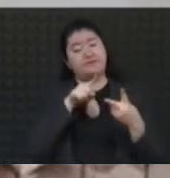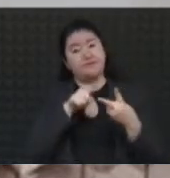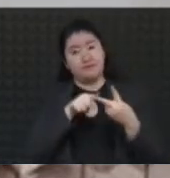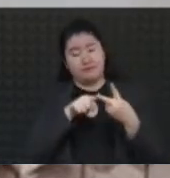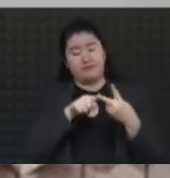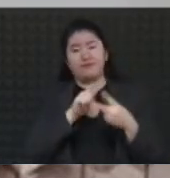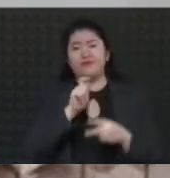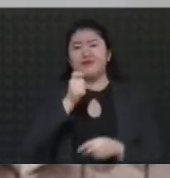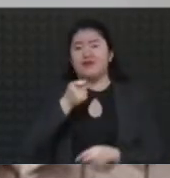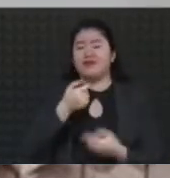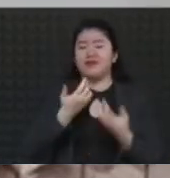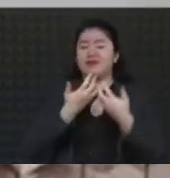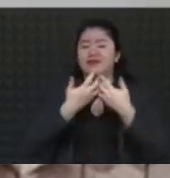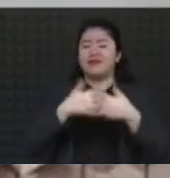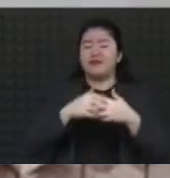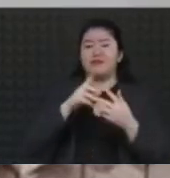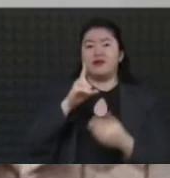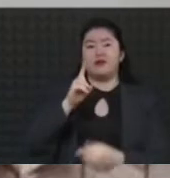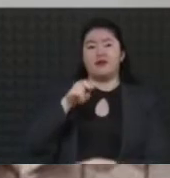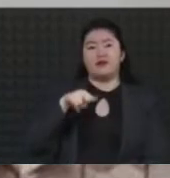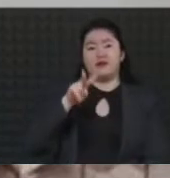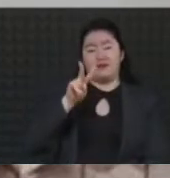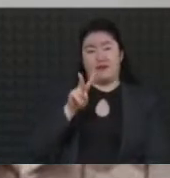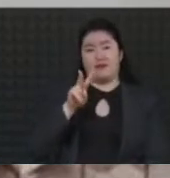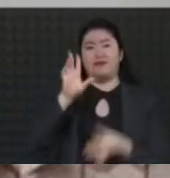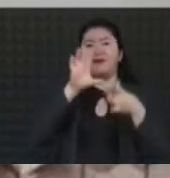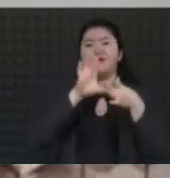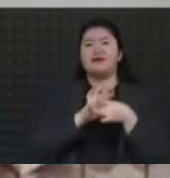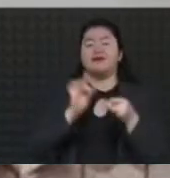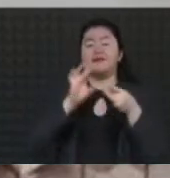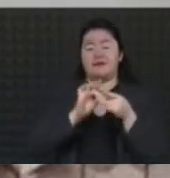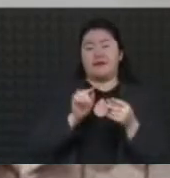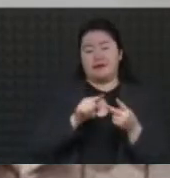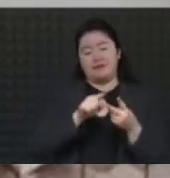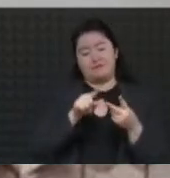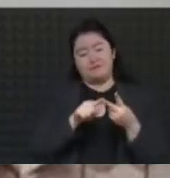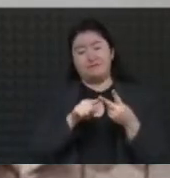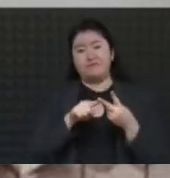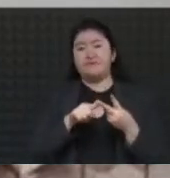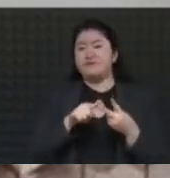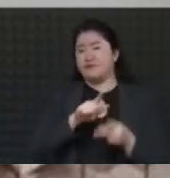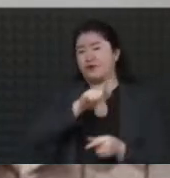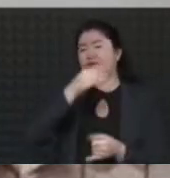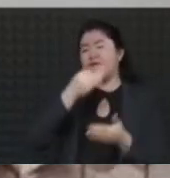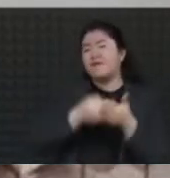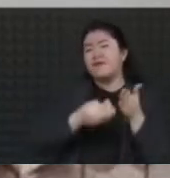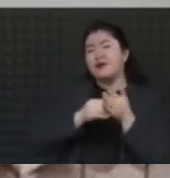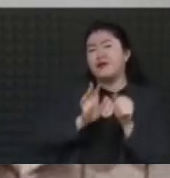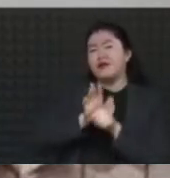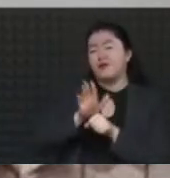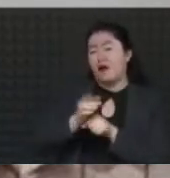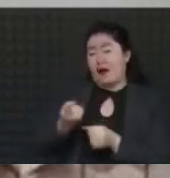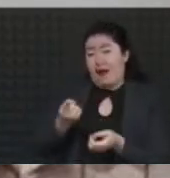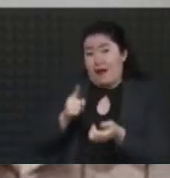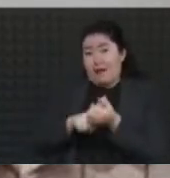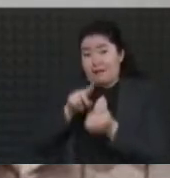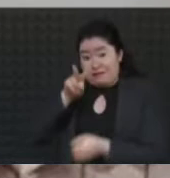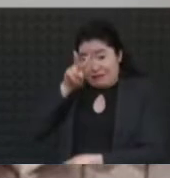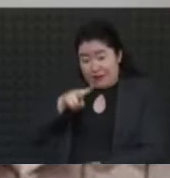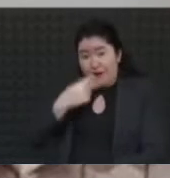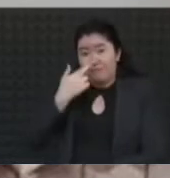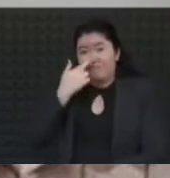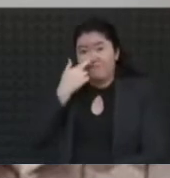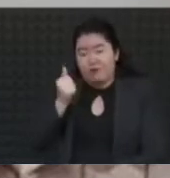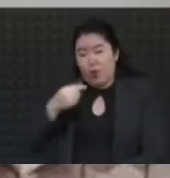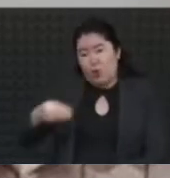final. Viene el dictamen de causa raíz, que entregará en las próximas semanas. Por otro lado, la propia Fiscalía